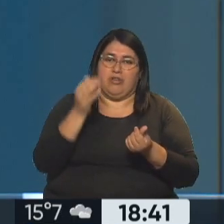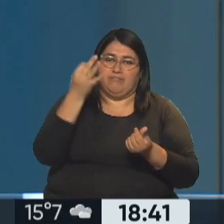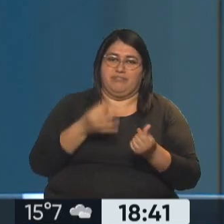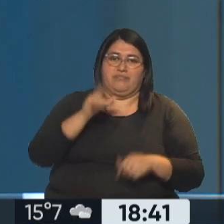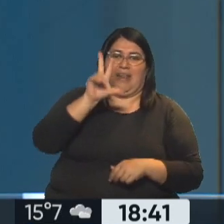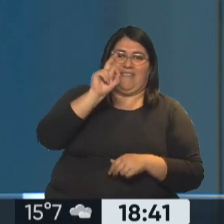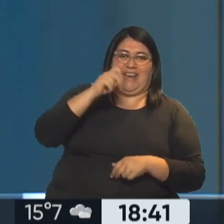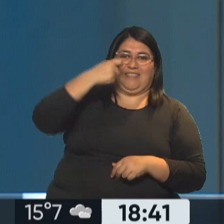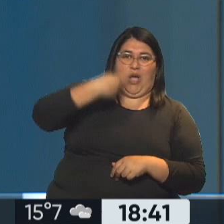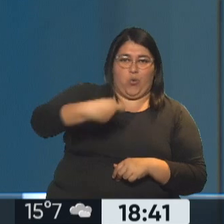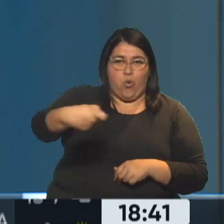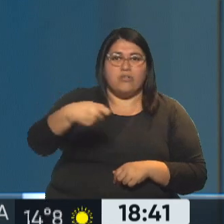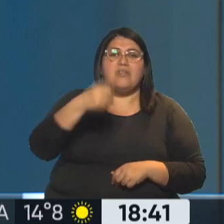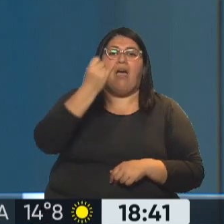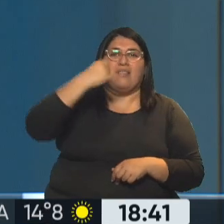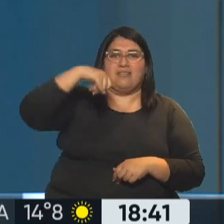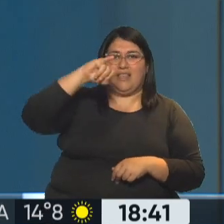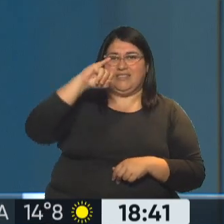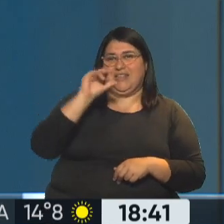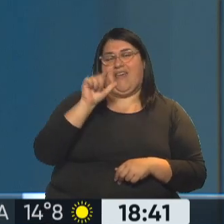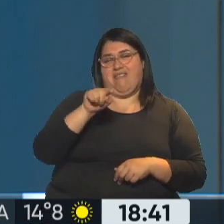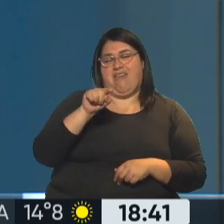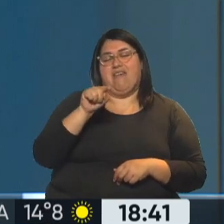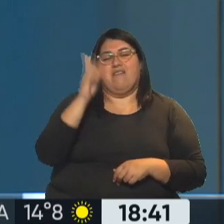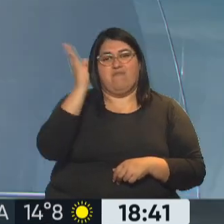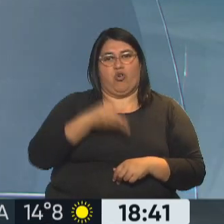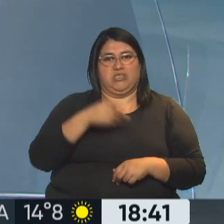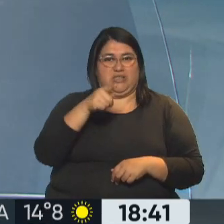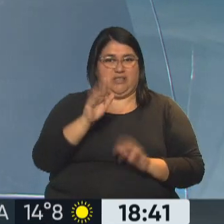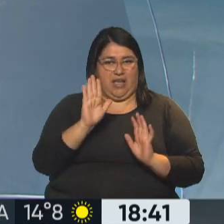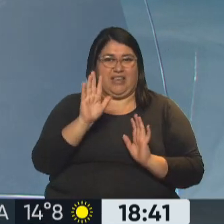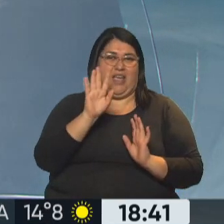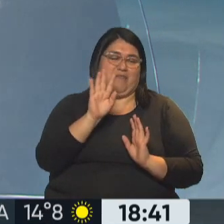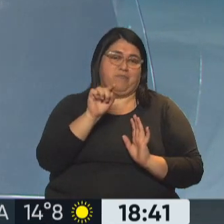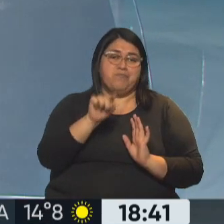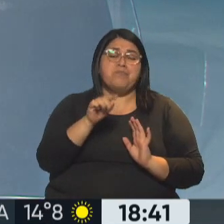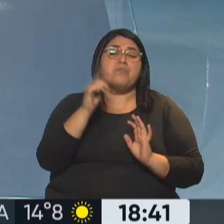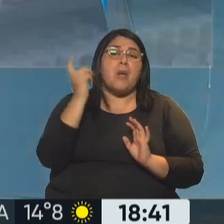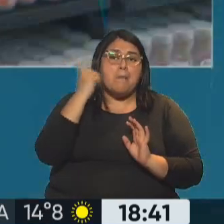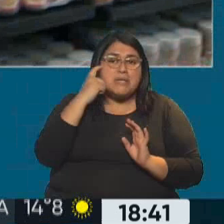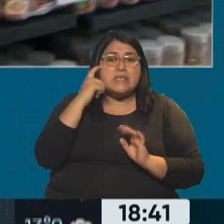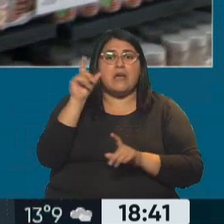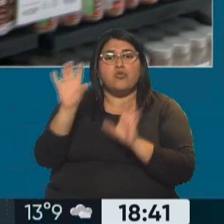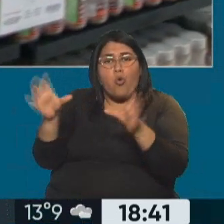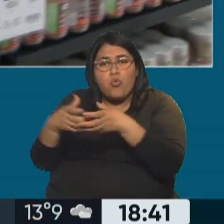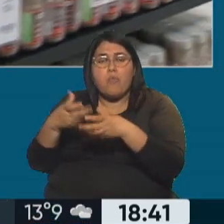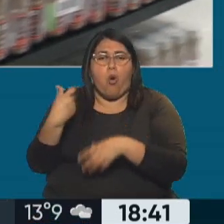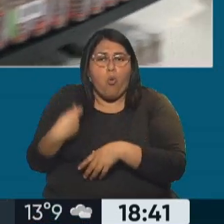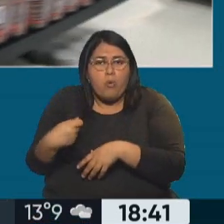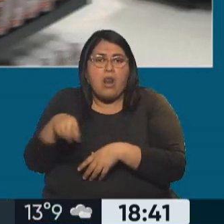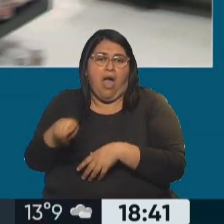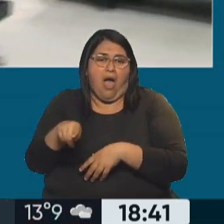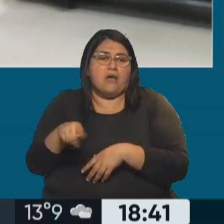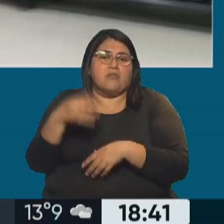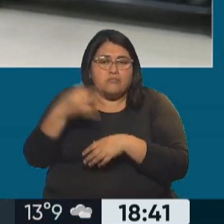30 cuotas con esta tasa de interés que te mencionaba, pero también se está pensando que para los jubilados y las jubiladas sea la